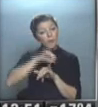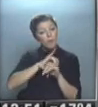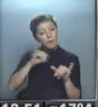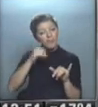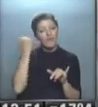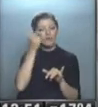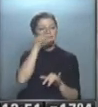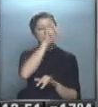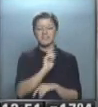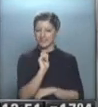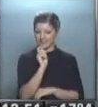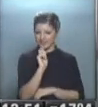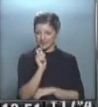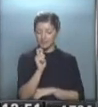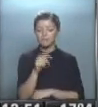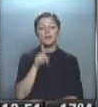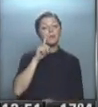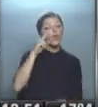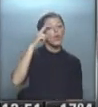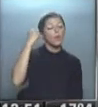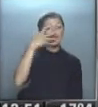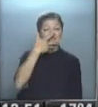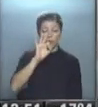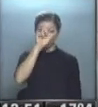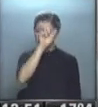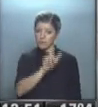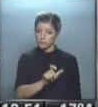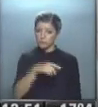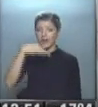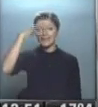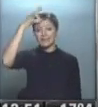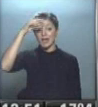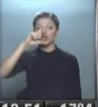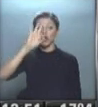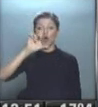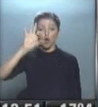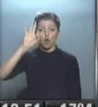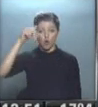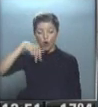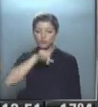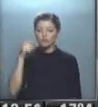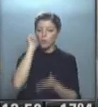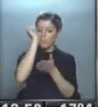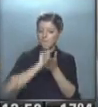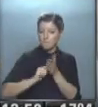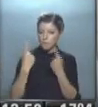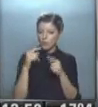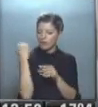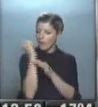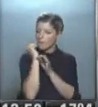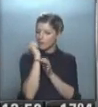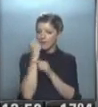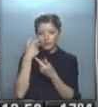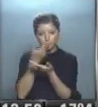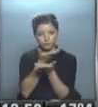trata. En la década del 50, nuestro personaje estrenó en el Teatro Colón una de sus partituras más conocidas. Además de una variada